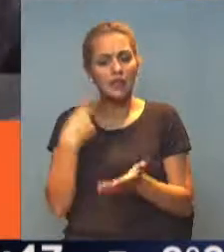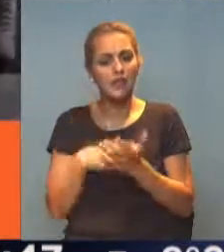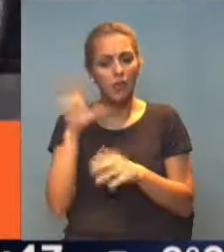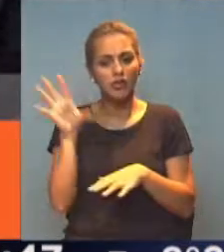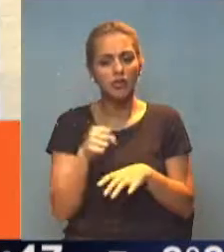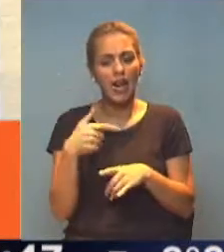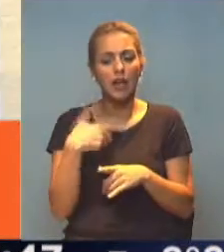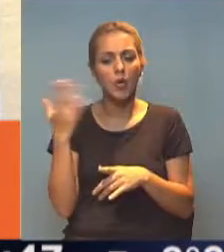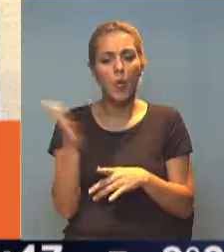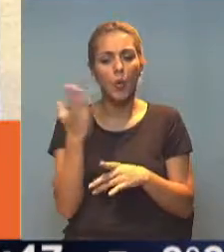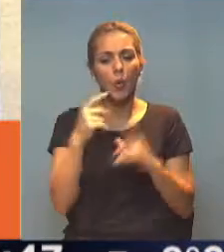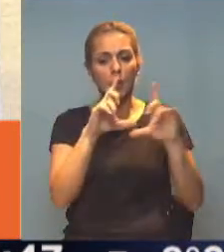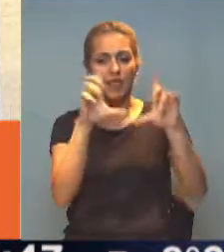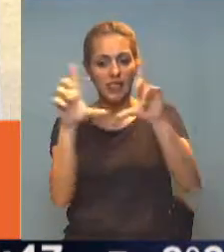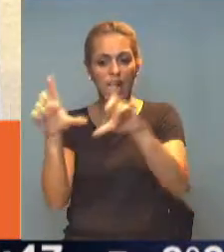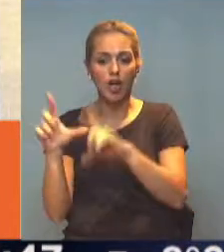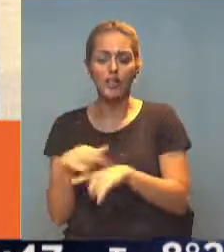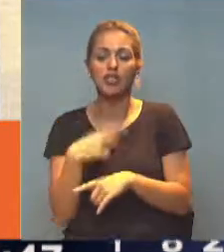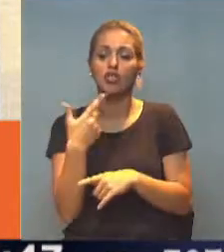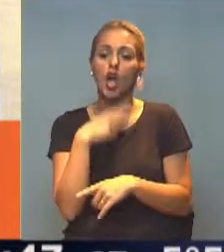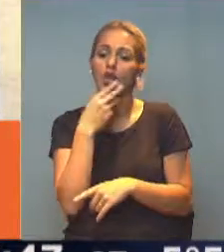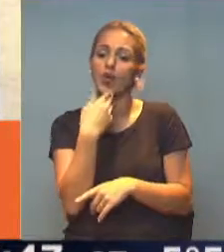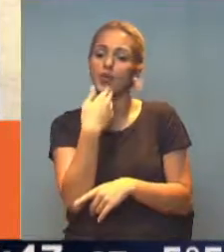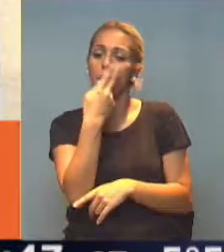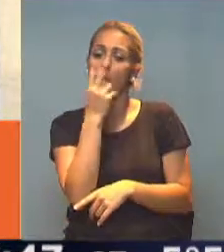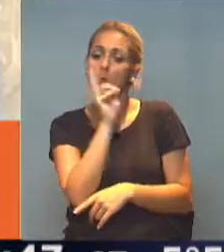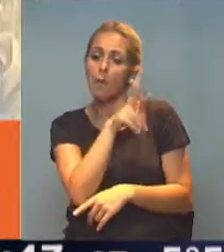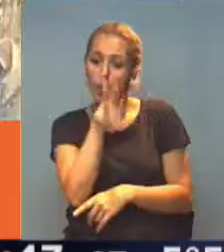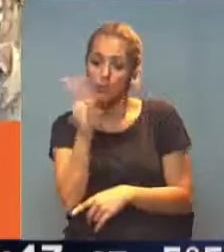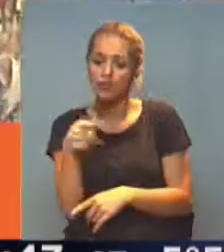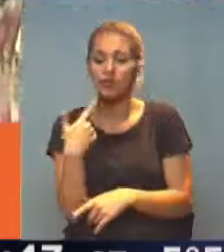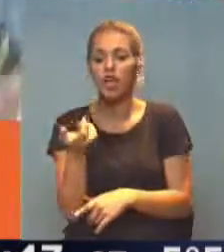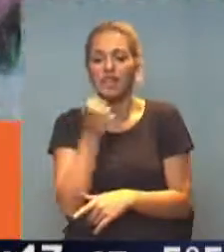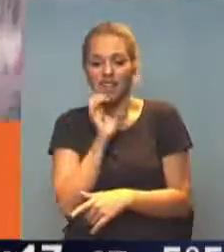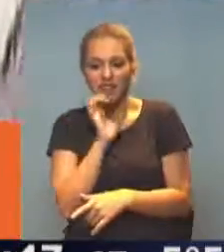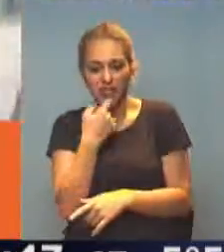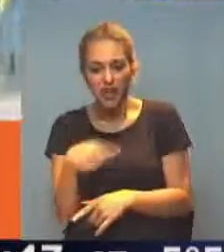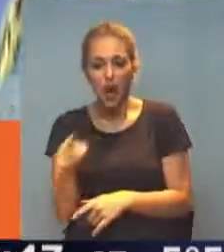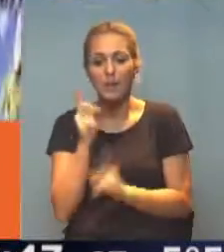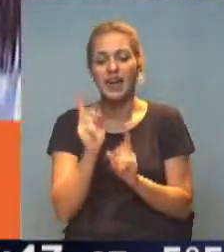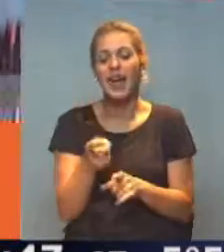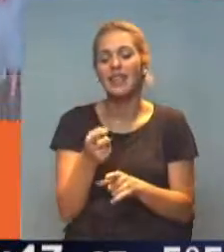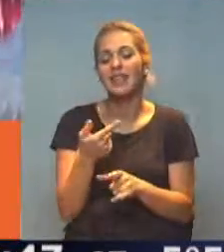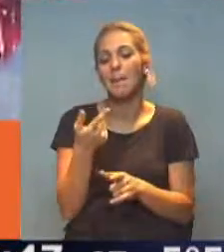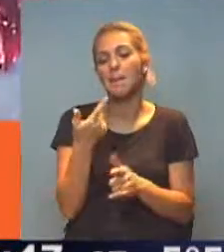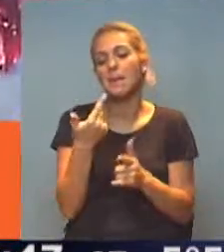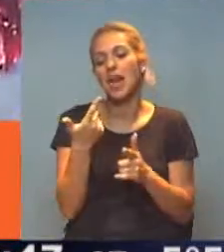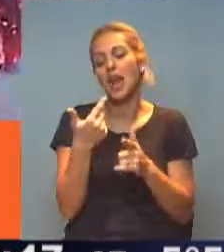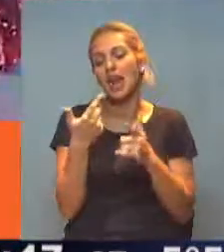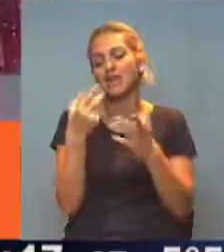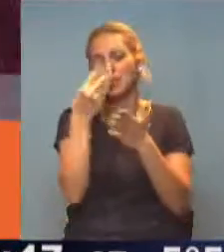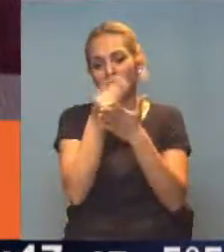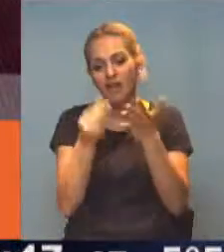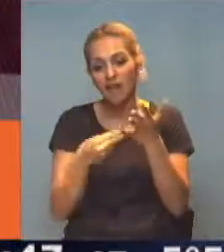del Museo del Humor y del Museo del Dibujo, que son originales, de personas, artistas, que participaron de